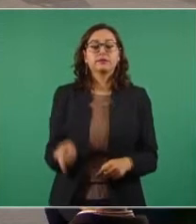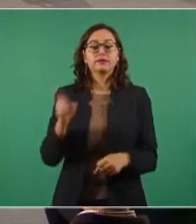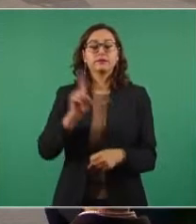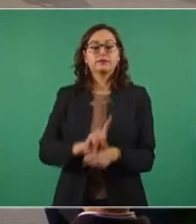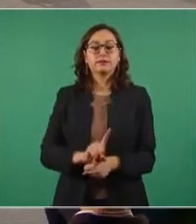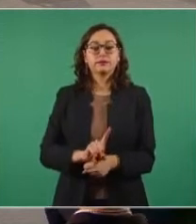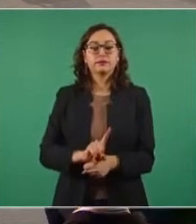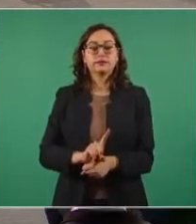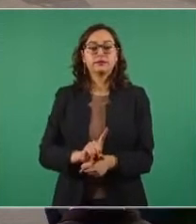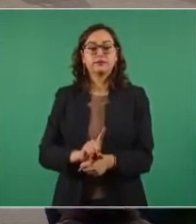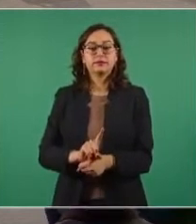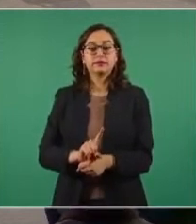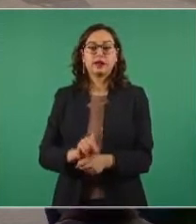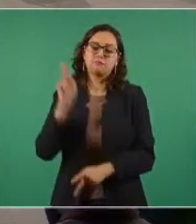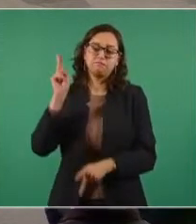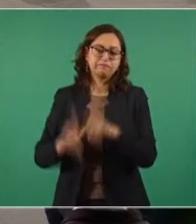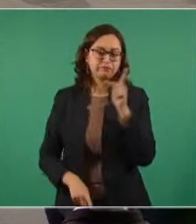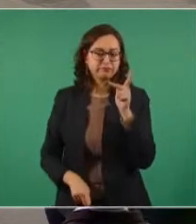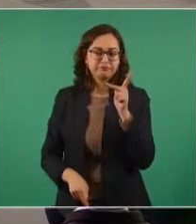lópez